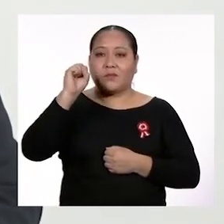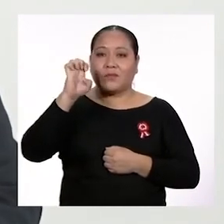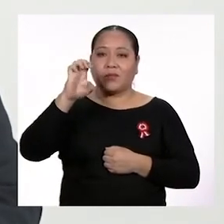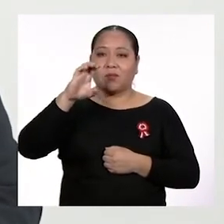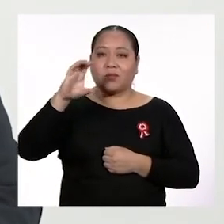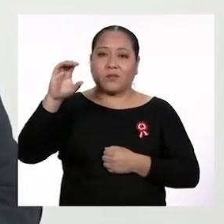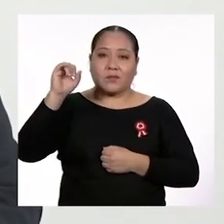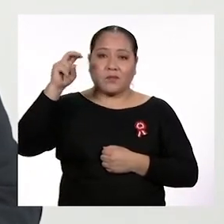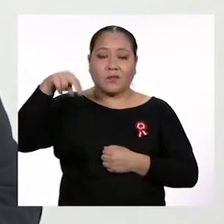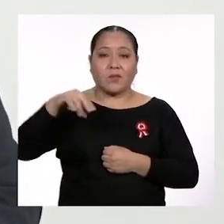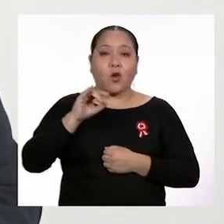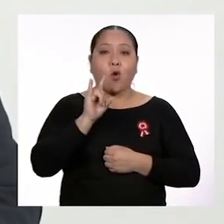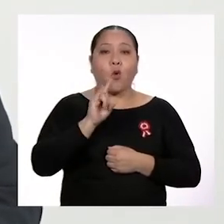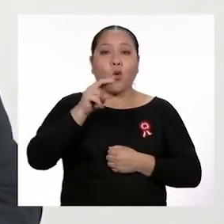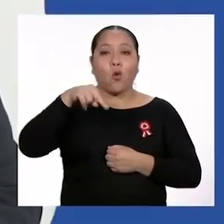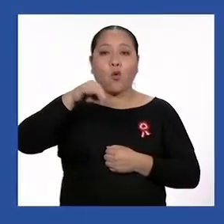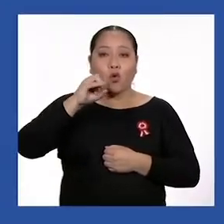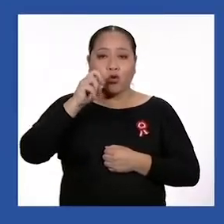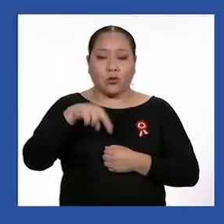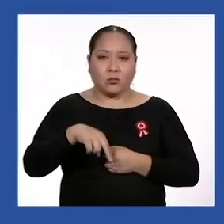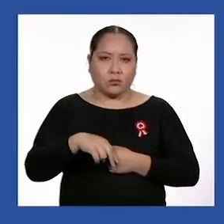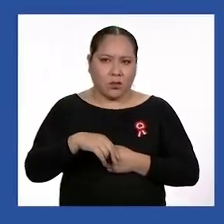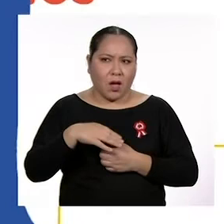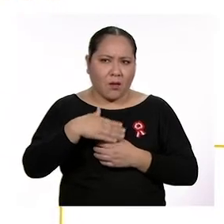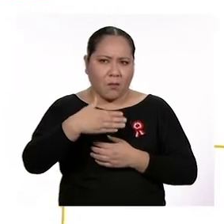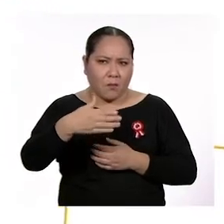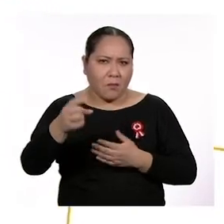Pero aún existen más. Por ejemplo,